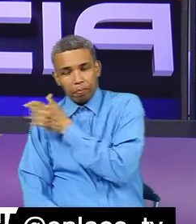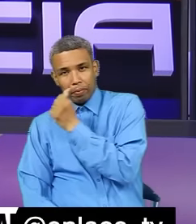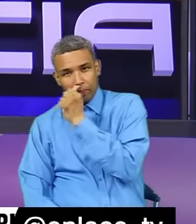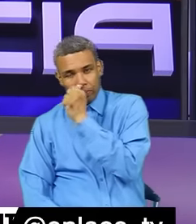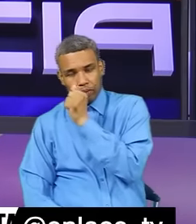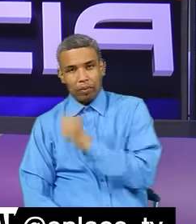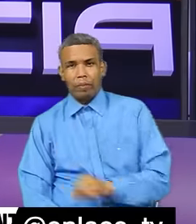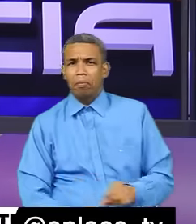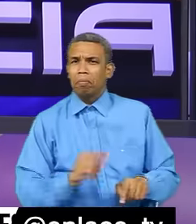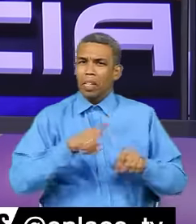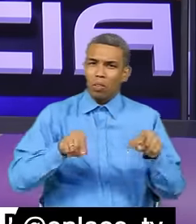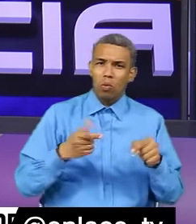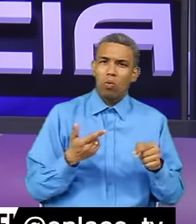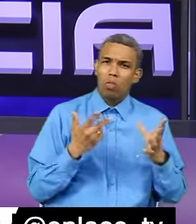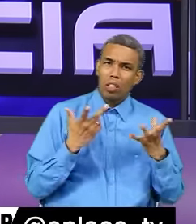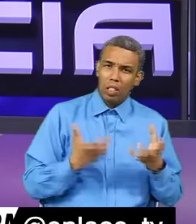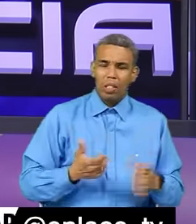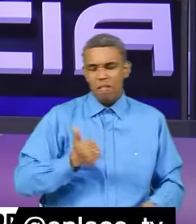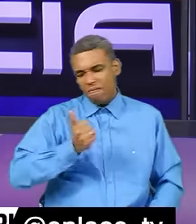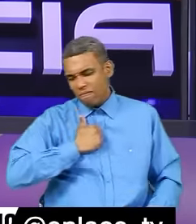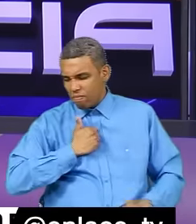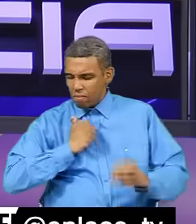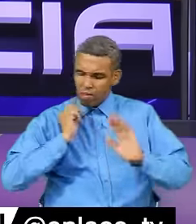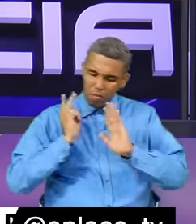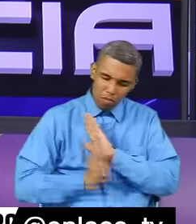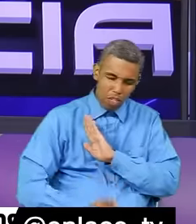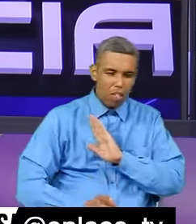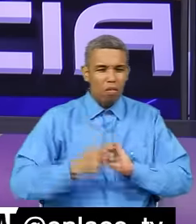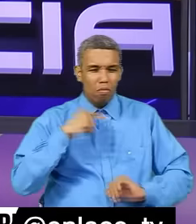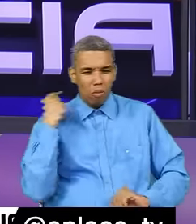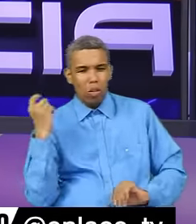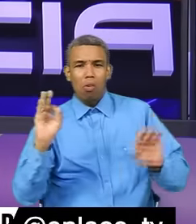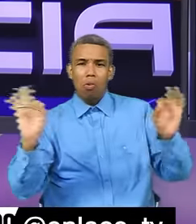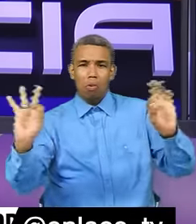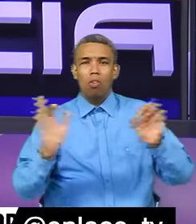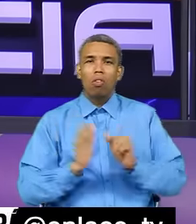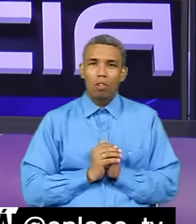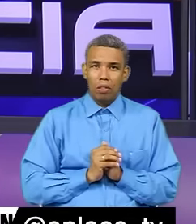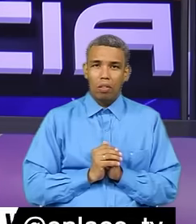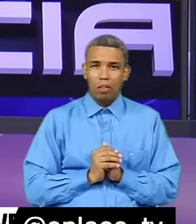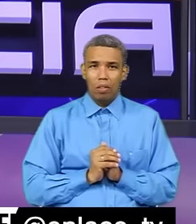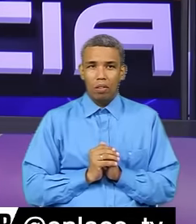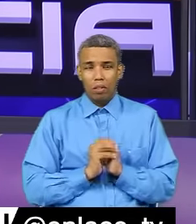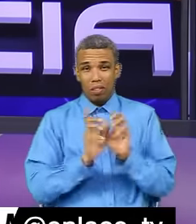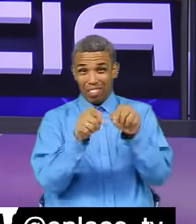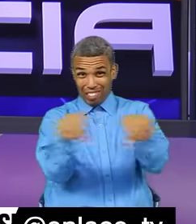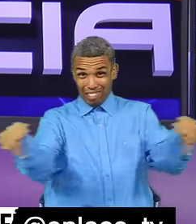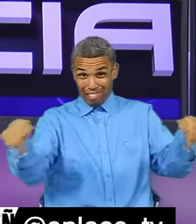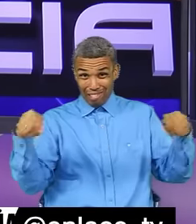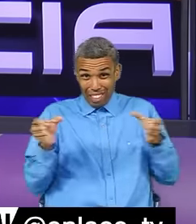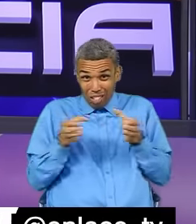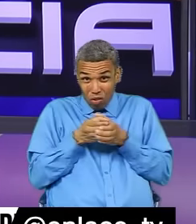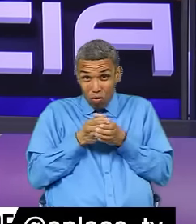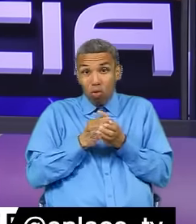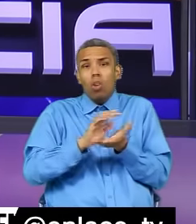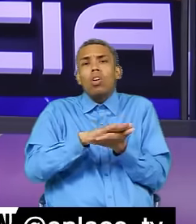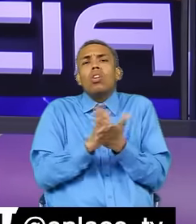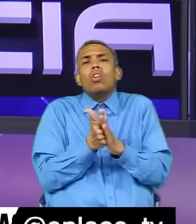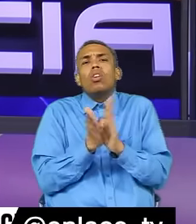intentos de suicidio, entre otros hechos, el Centro de Convivencia Ciudadana abre una nueva oferta institucional para el nororiente de Barranca Bermeja.